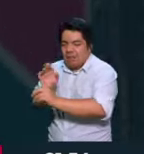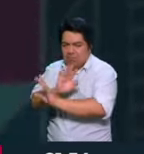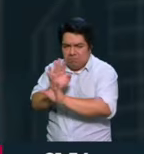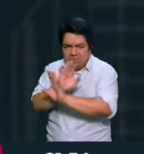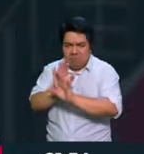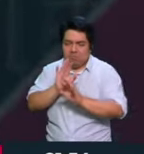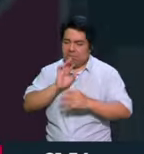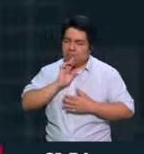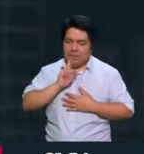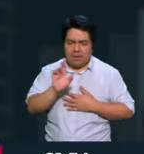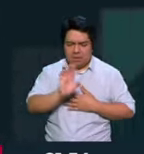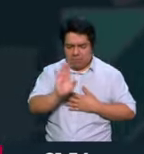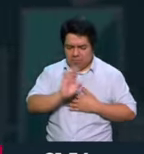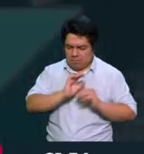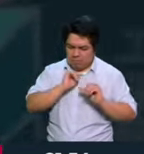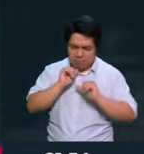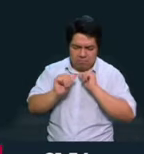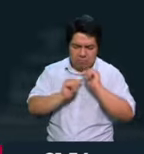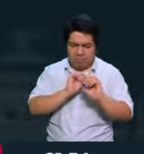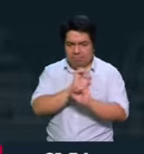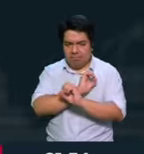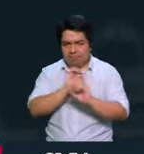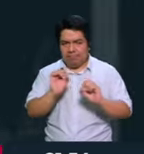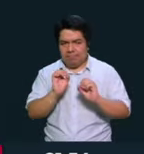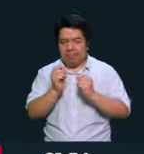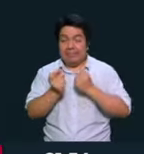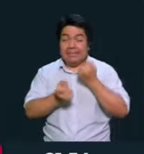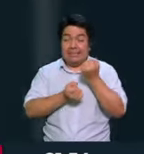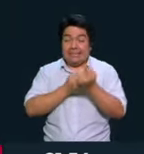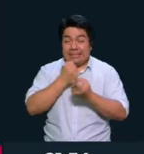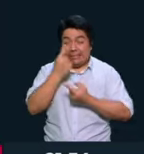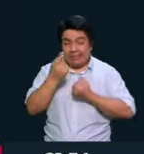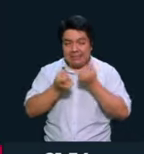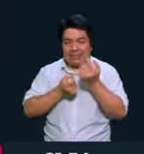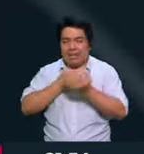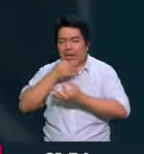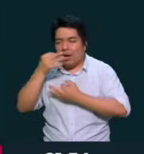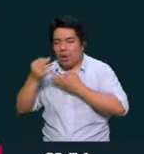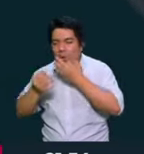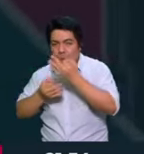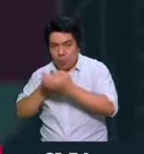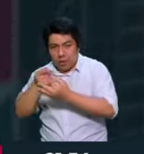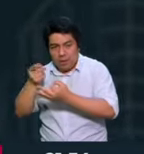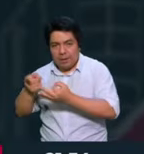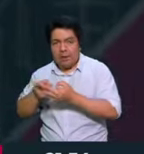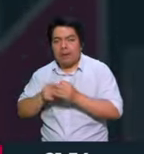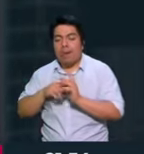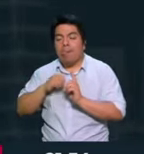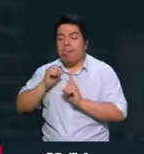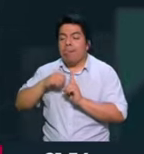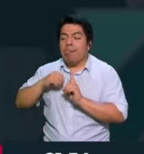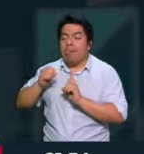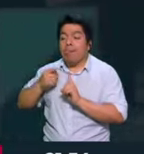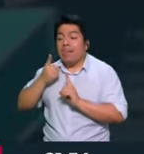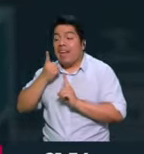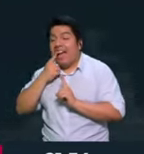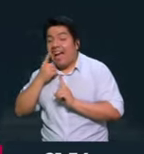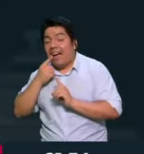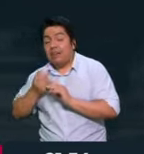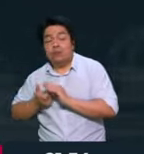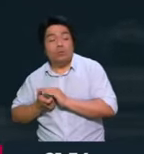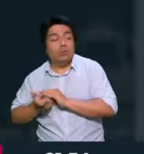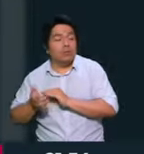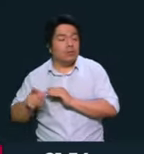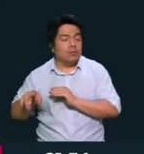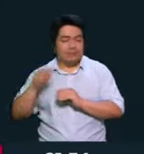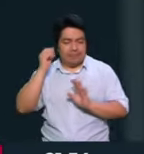justamente por eso no lo iba a hacer, pero hay medios que están tergiversando lo que dijo el presidente. Así es,